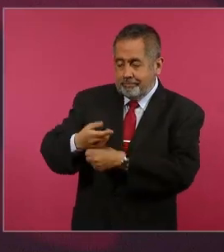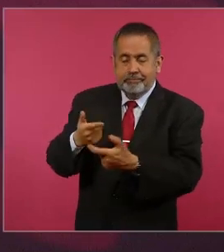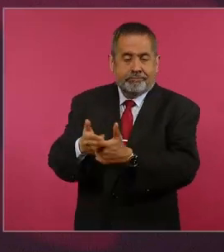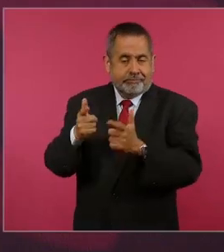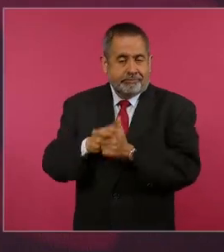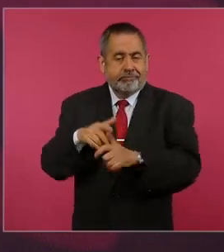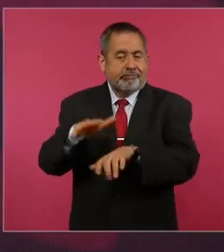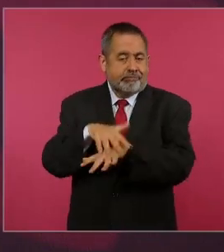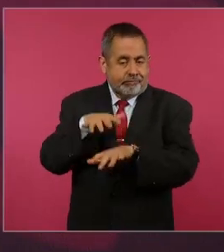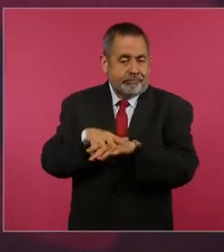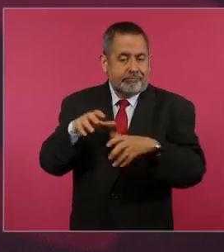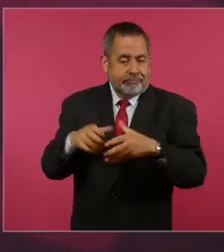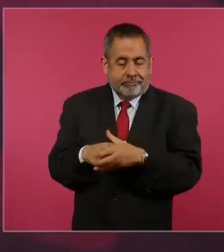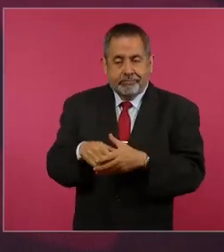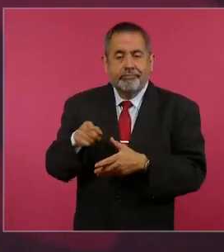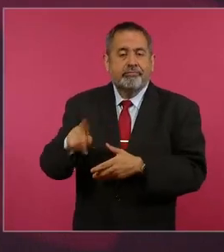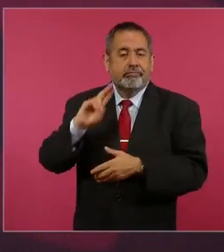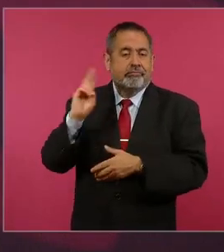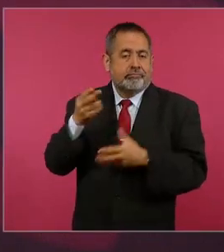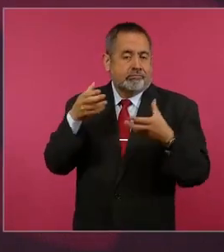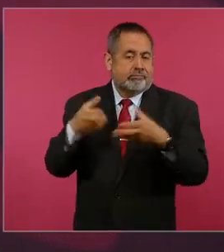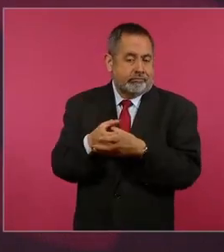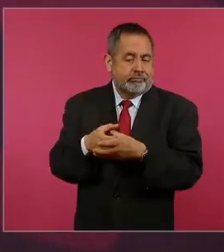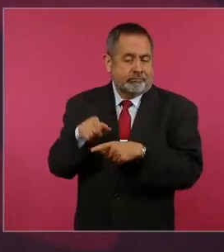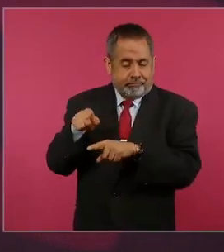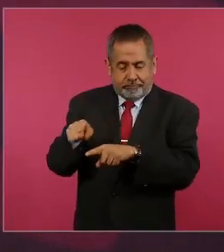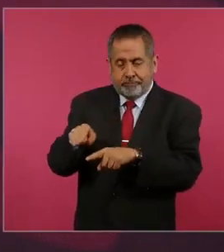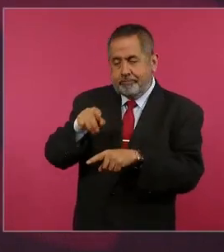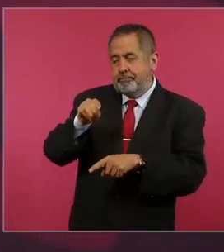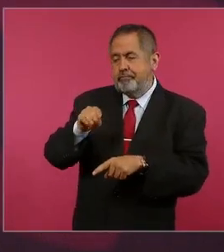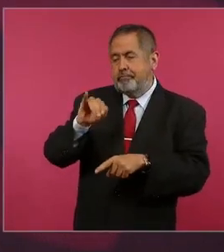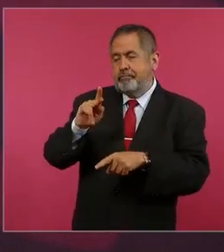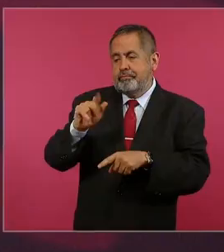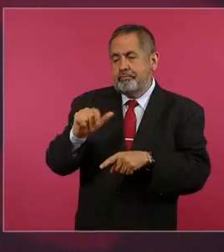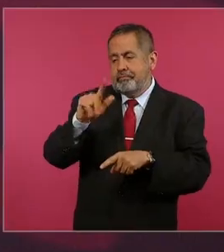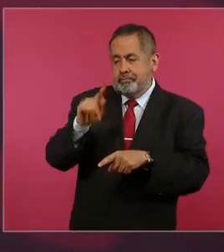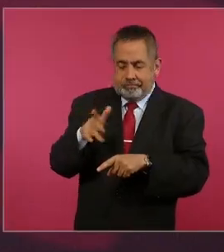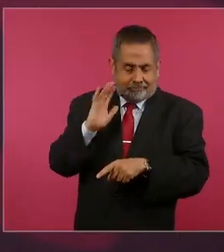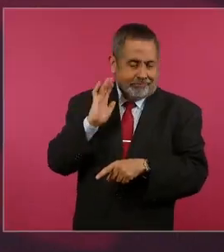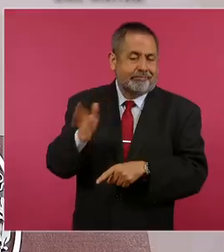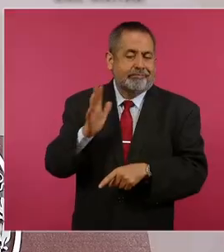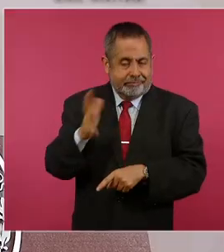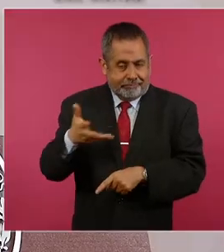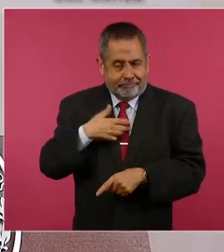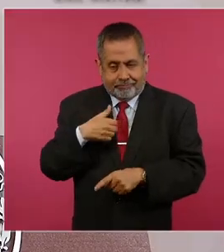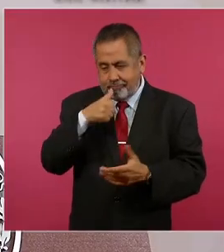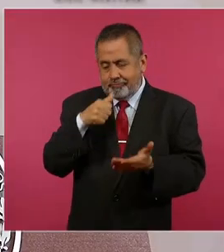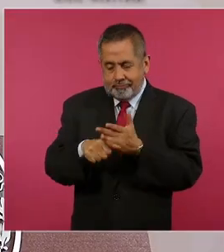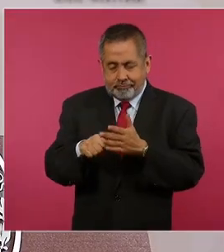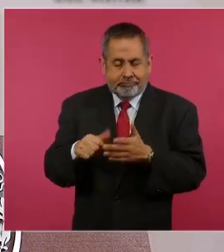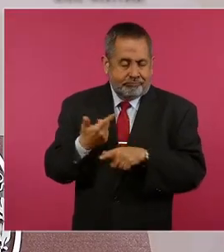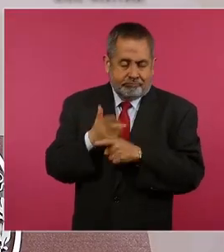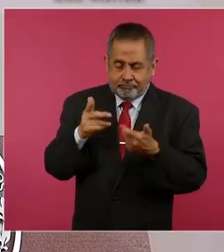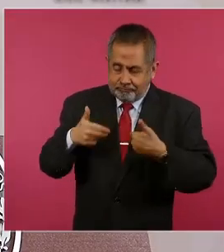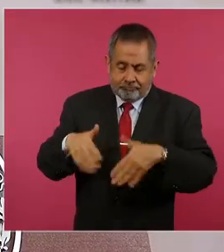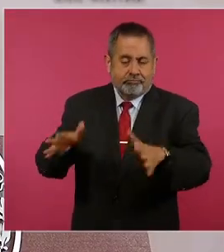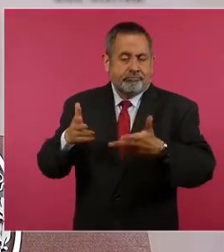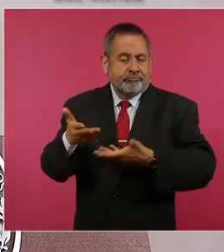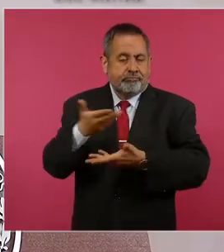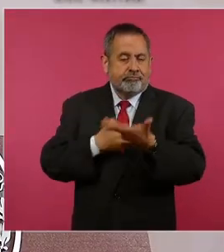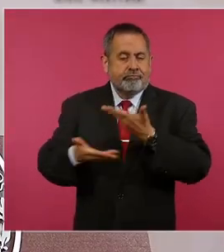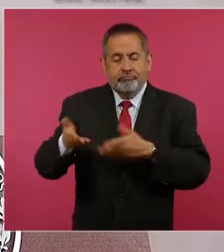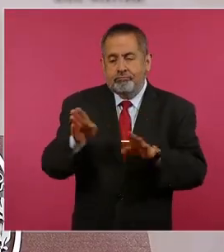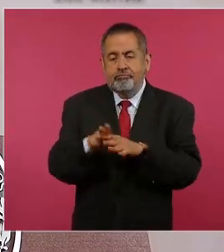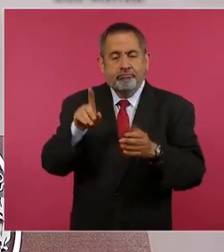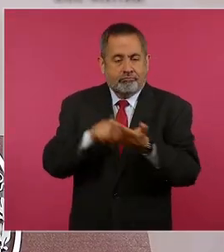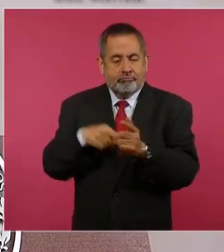Tlalpan, de la sede de Tlalpan Milpa Alta, ya cuentan con la carta de liberación de su servicio social,